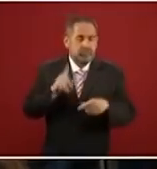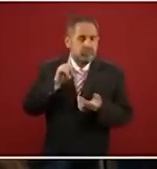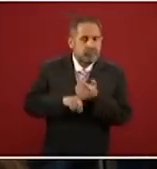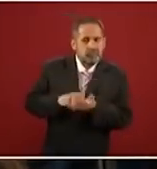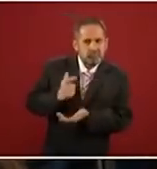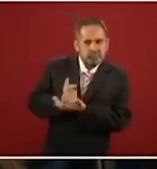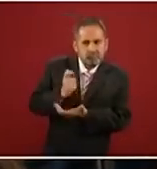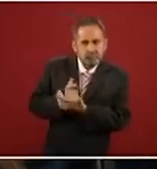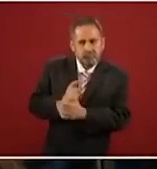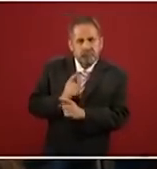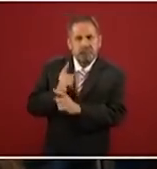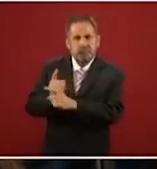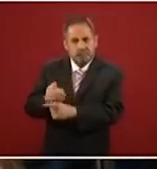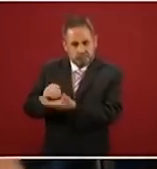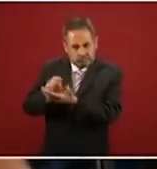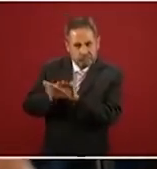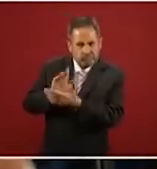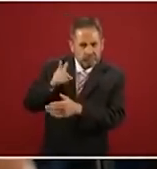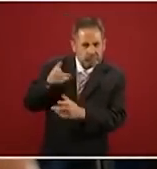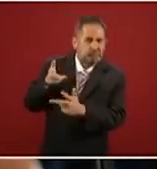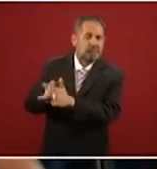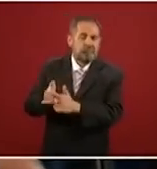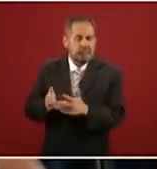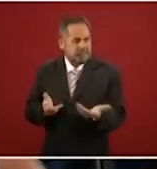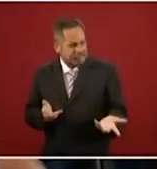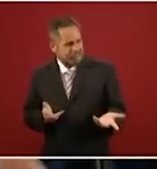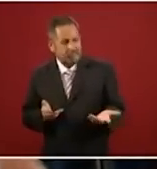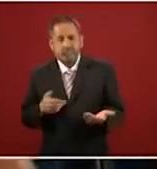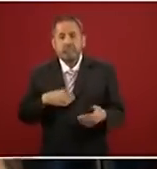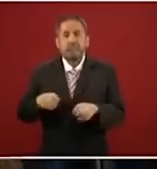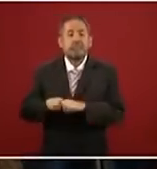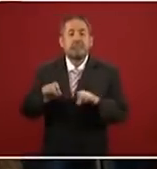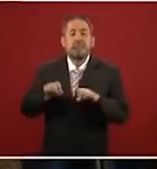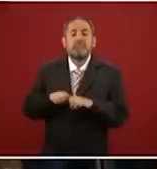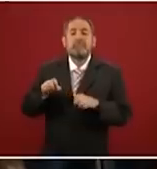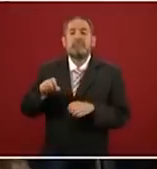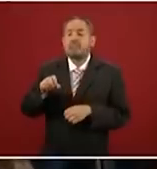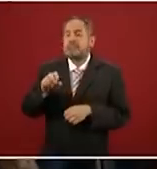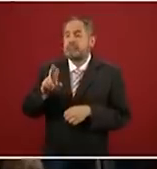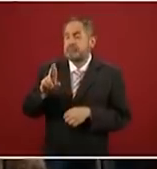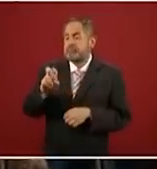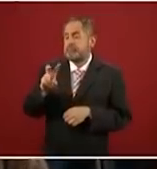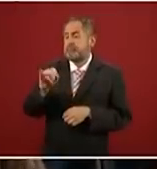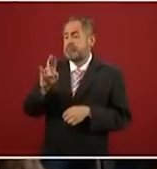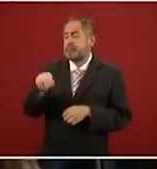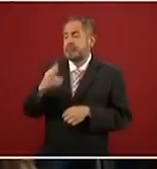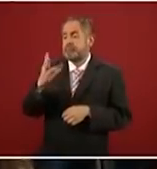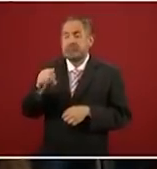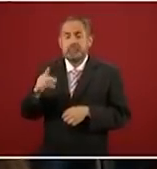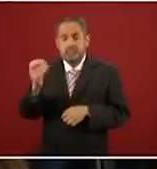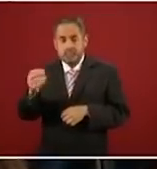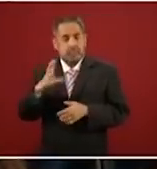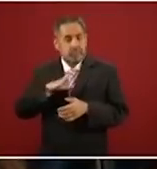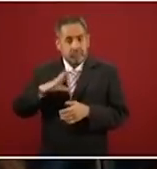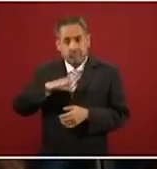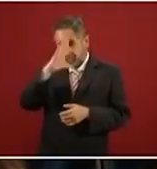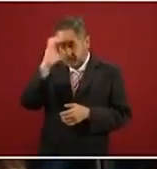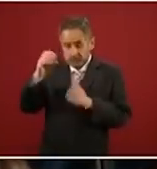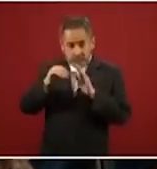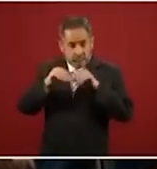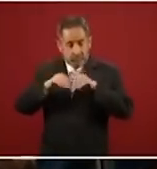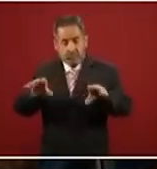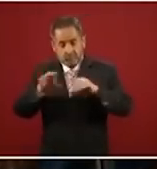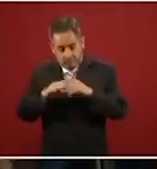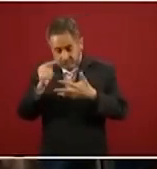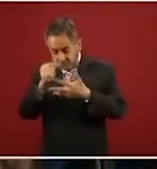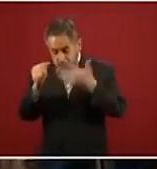día de hoy en un reportaje del equipo de revolución 3.0 ahí están las fotos y las imágenes de las amenazas a